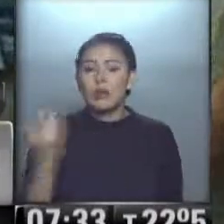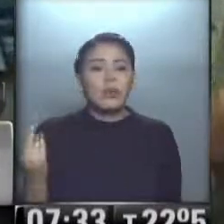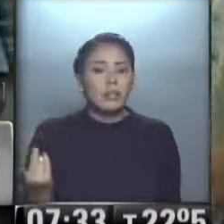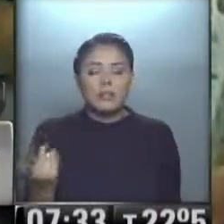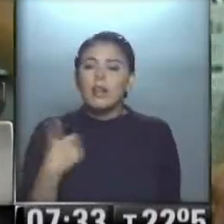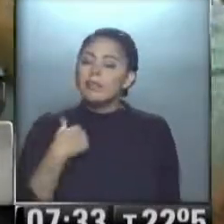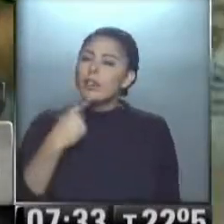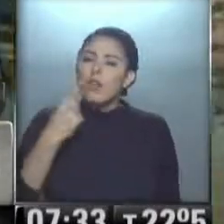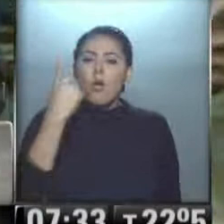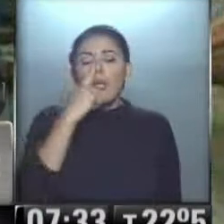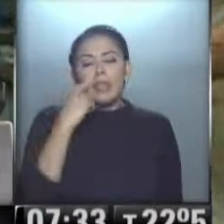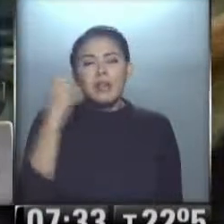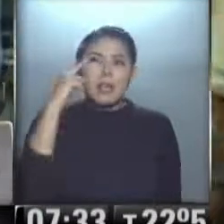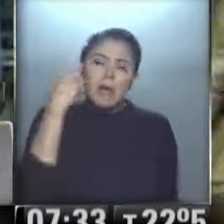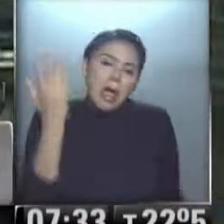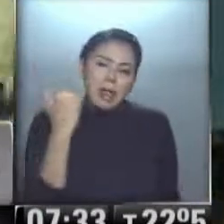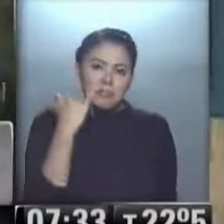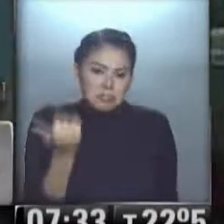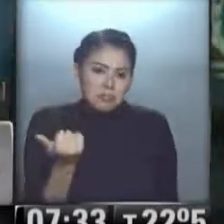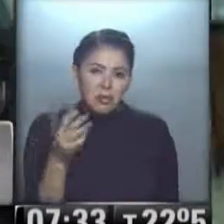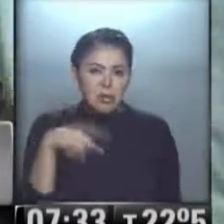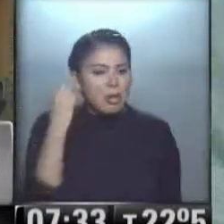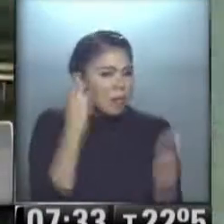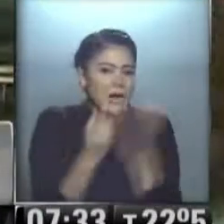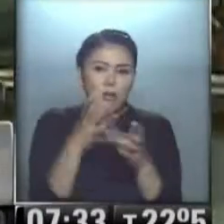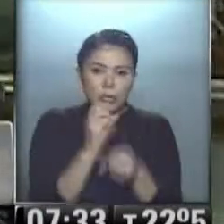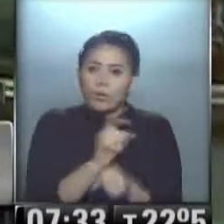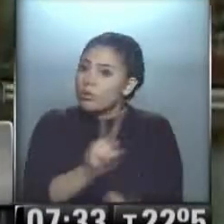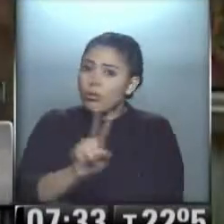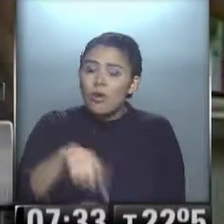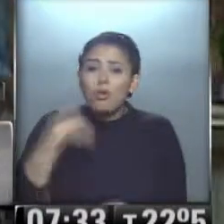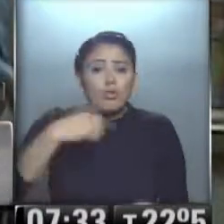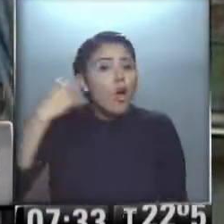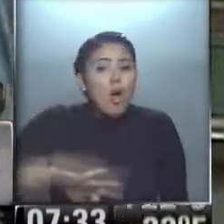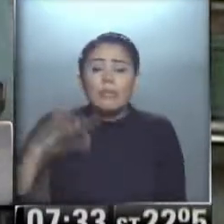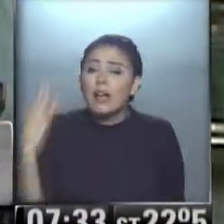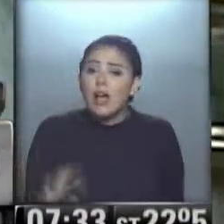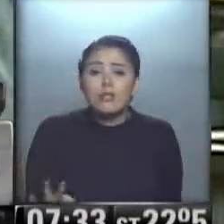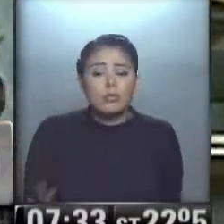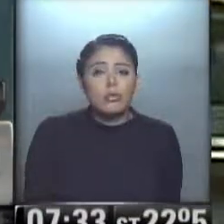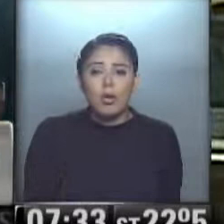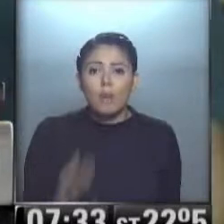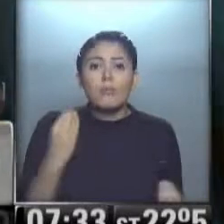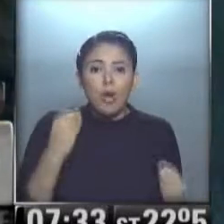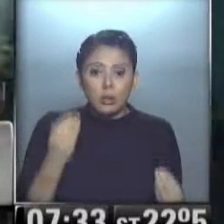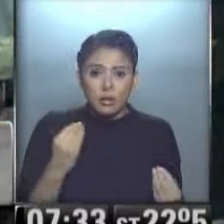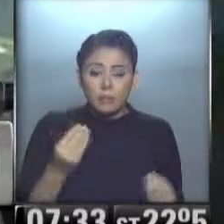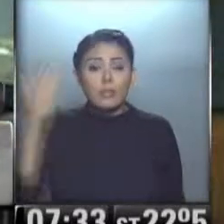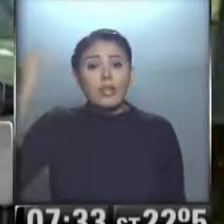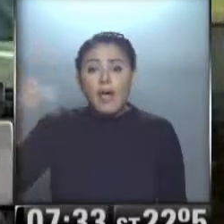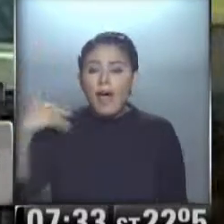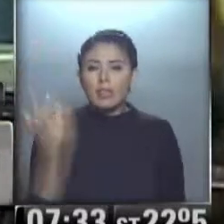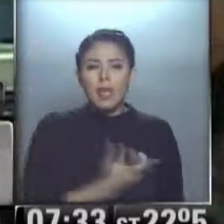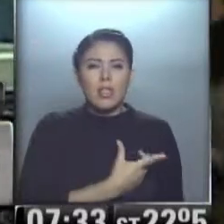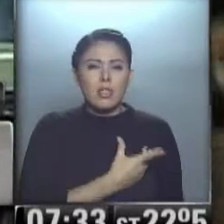no es que un día para otro dijimos, muchachos, armemos una cooperativa. No, nosotros nos vimos obligados, tras el vaciamiento y el